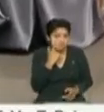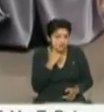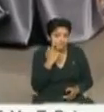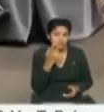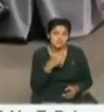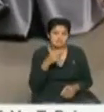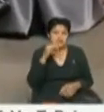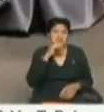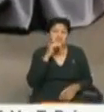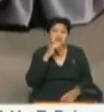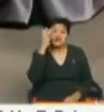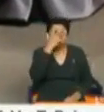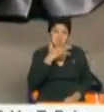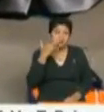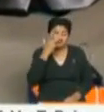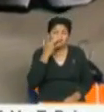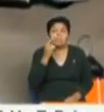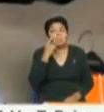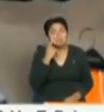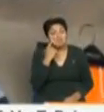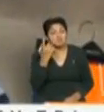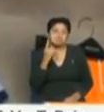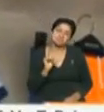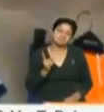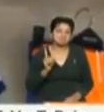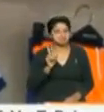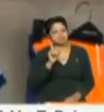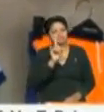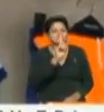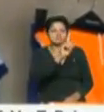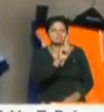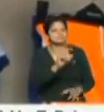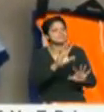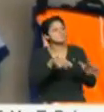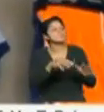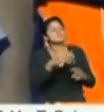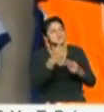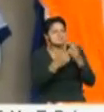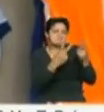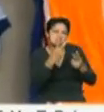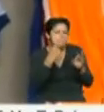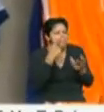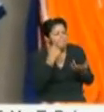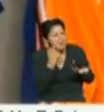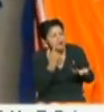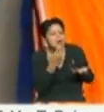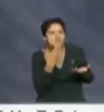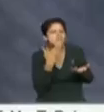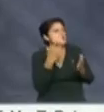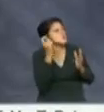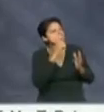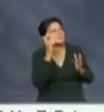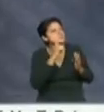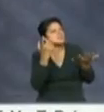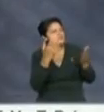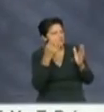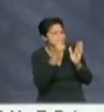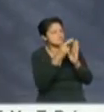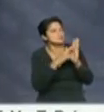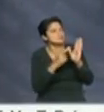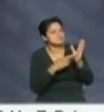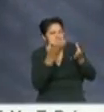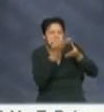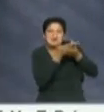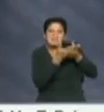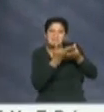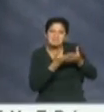Manabí y Esmeralda. Y me motivé y fue un día a visitar, a ver cómo era la cosa, qué pasaba